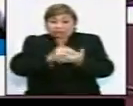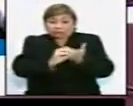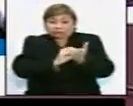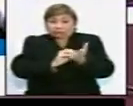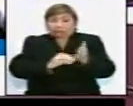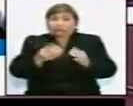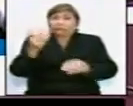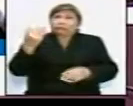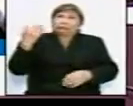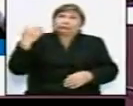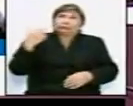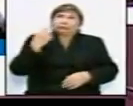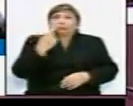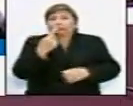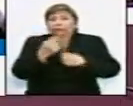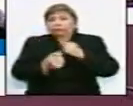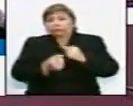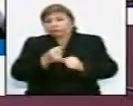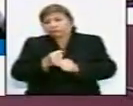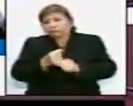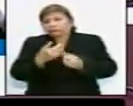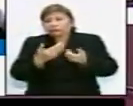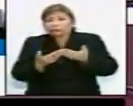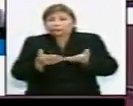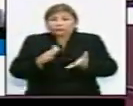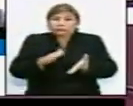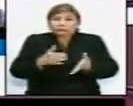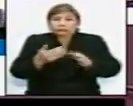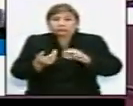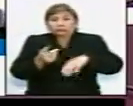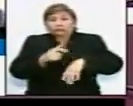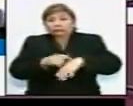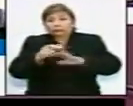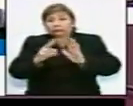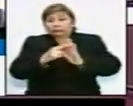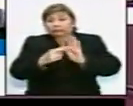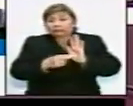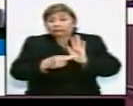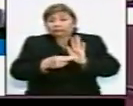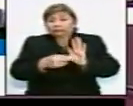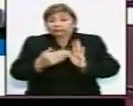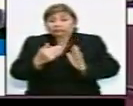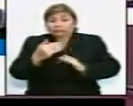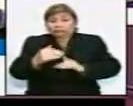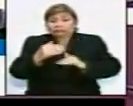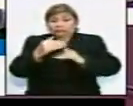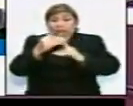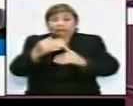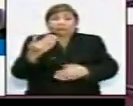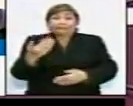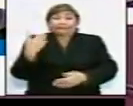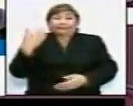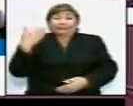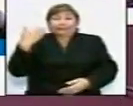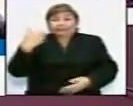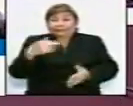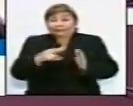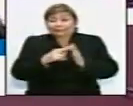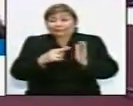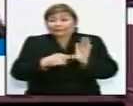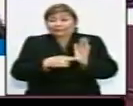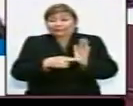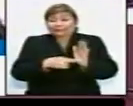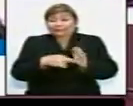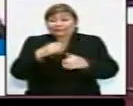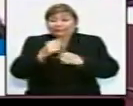más allá de un año, que todavía habría estado vigente dentro de los reglamentos dentro de los parámetros anteriores, es decir, un reglamento